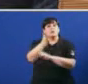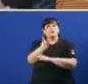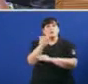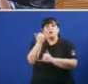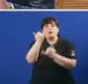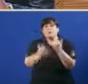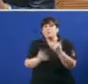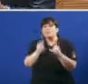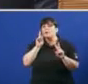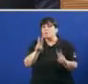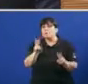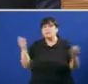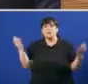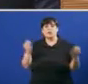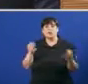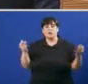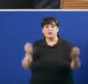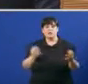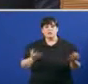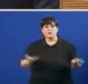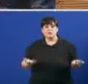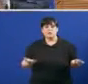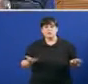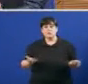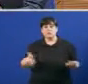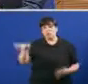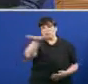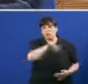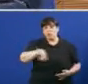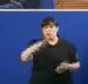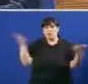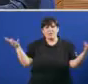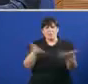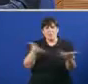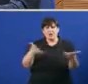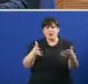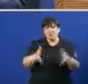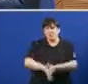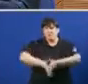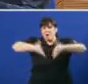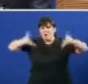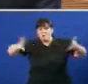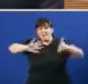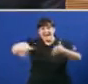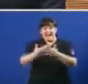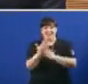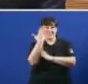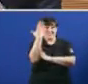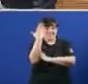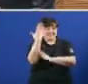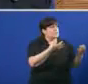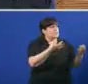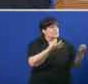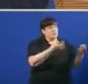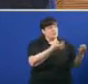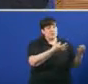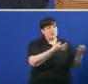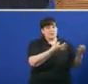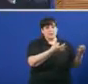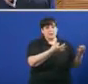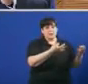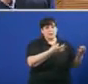Coruña incrementamos por 5 a superficie das urxencias, de 1000 metros a 5000 metros cuadrados as urxencias do hospital. Cando un